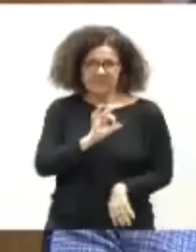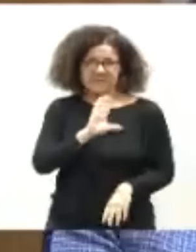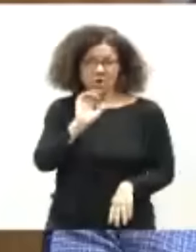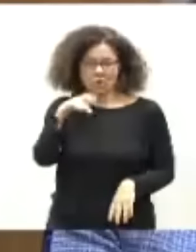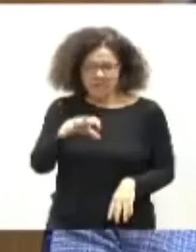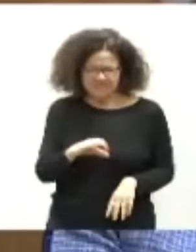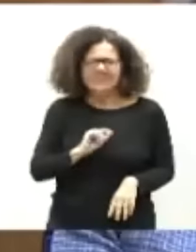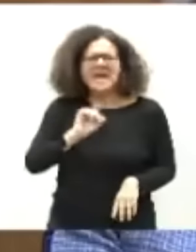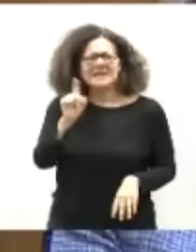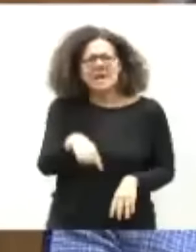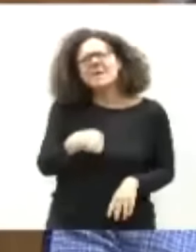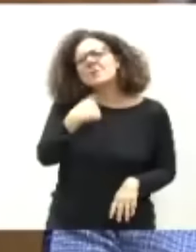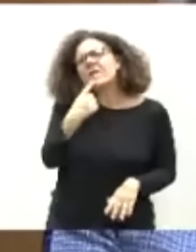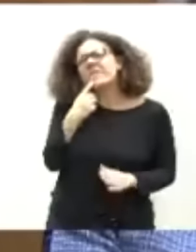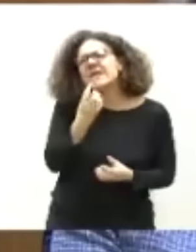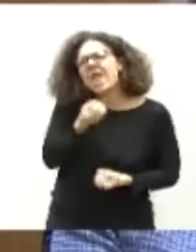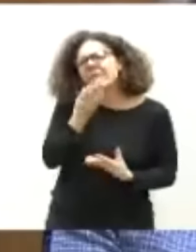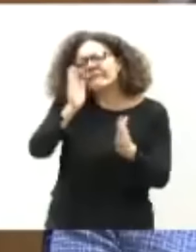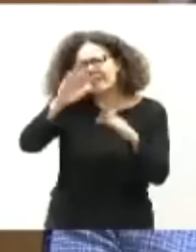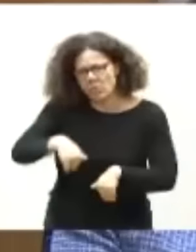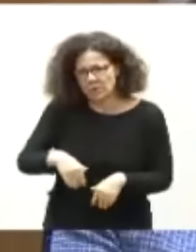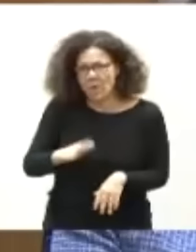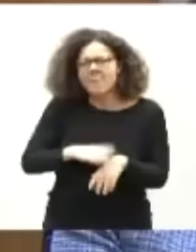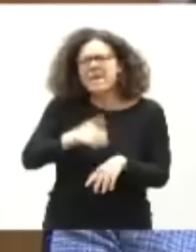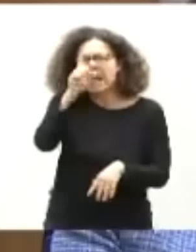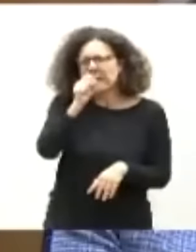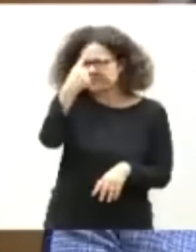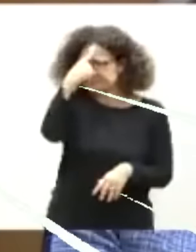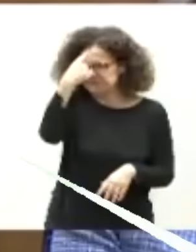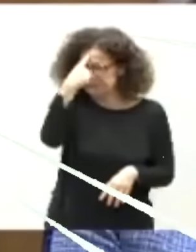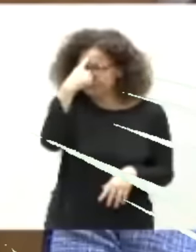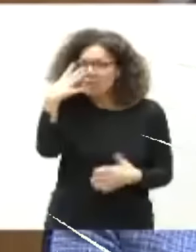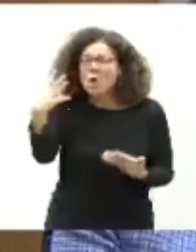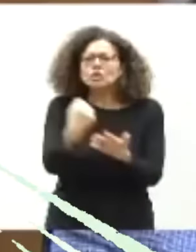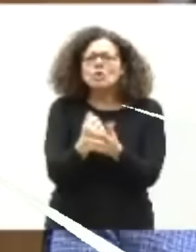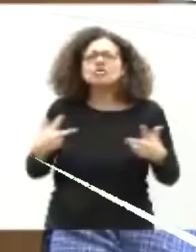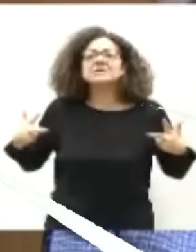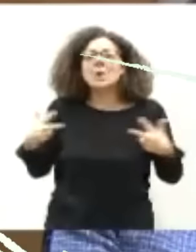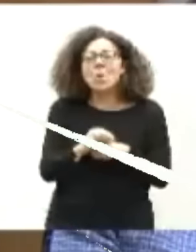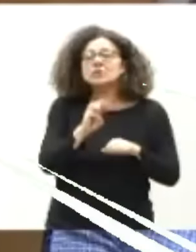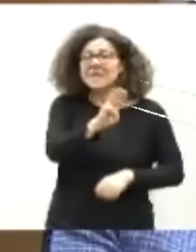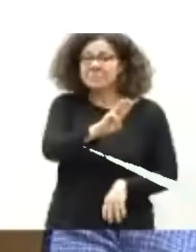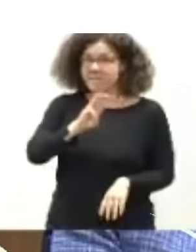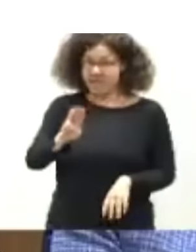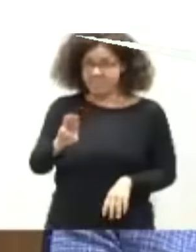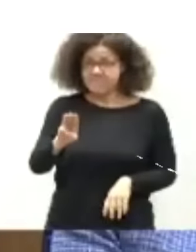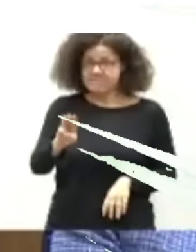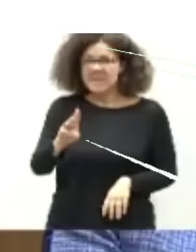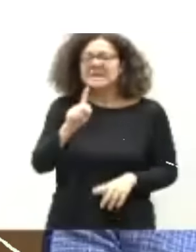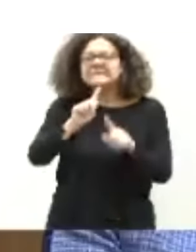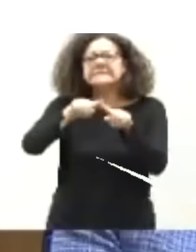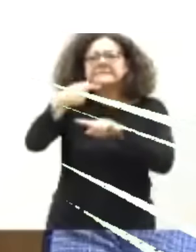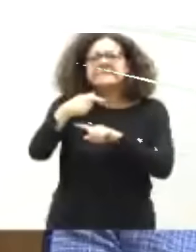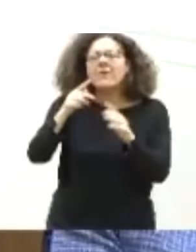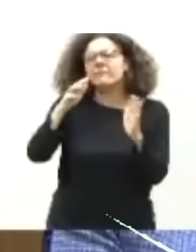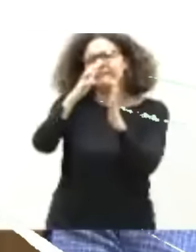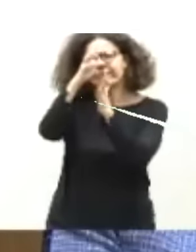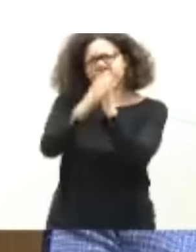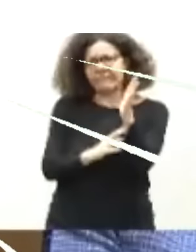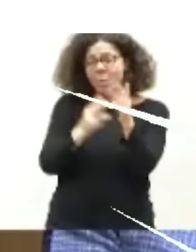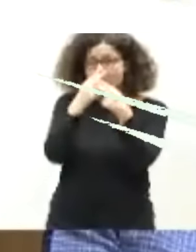Y fíjese, le voy a dar un último dato para que también refresque la memoria. Todos los recortes que hizo el Partido Popular causaron un déficit público en